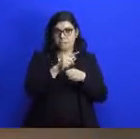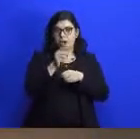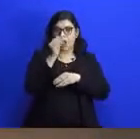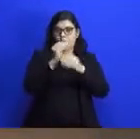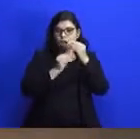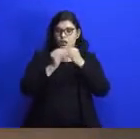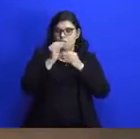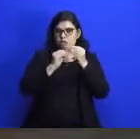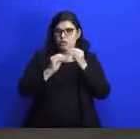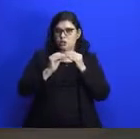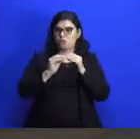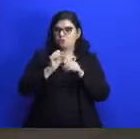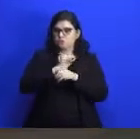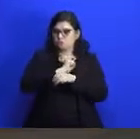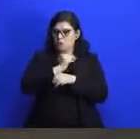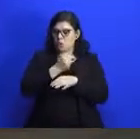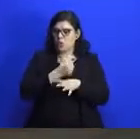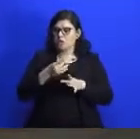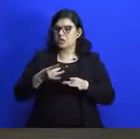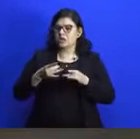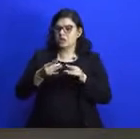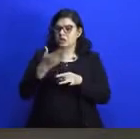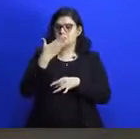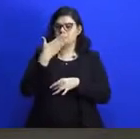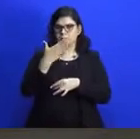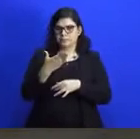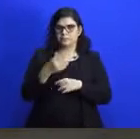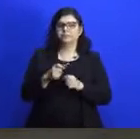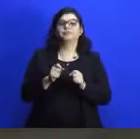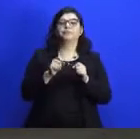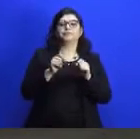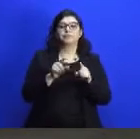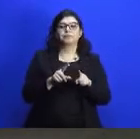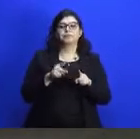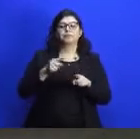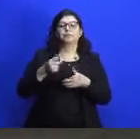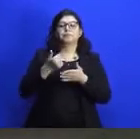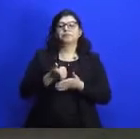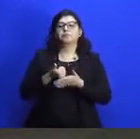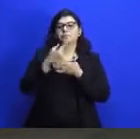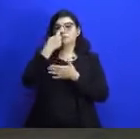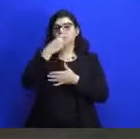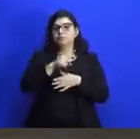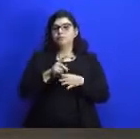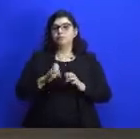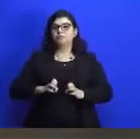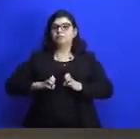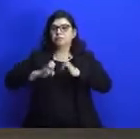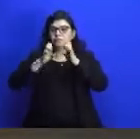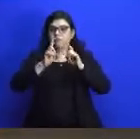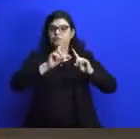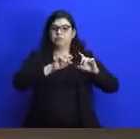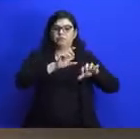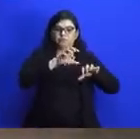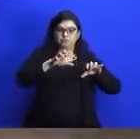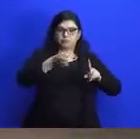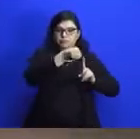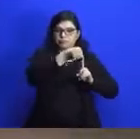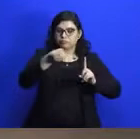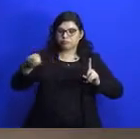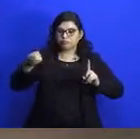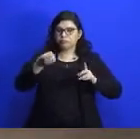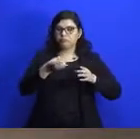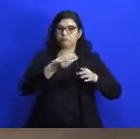valor biológico a los beneficiarios de los bancos de alimentos, además de fortalecer la infraestructura y la capacidad logística de nuestros